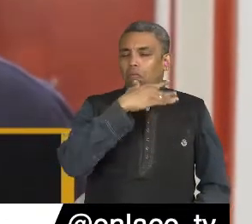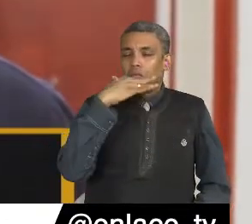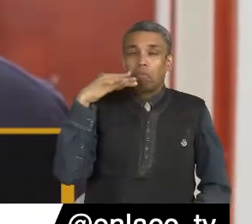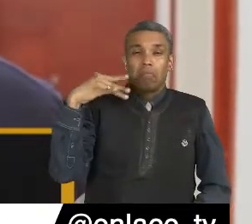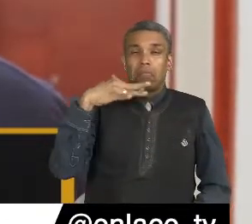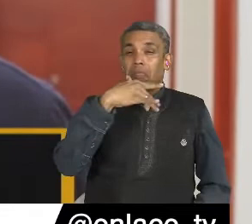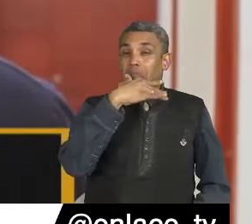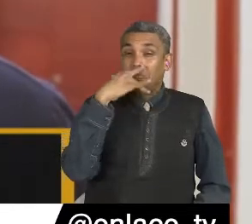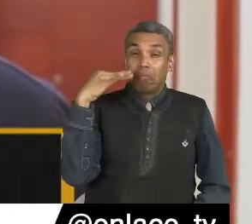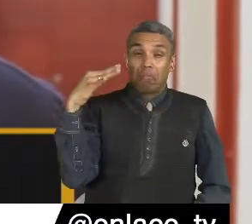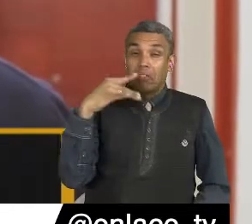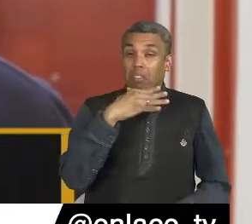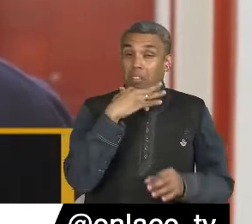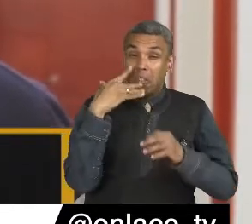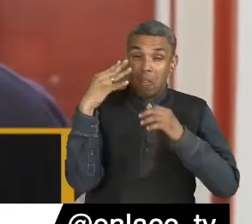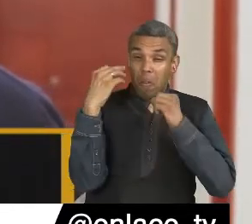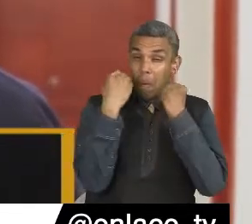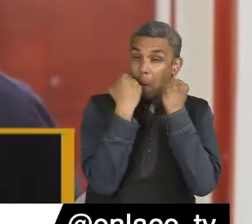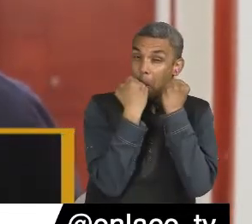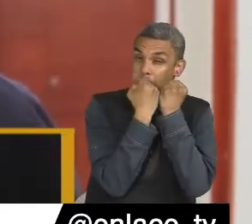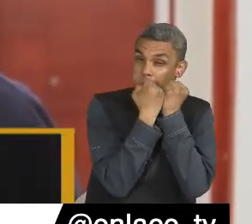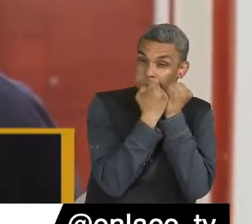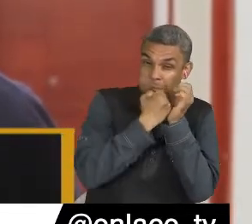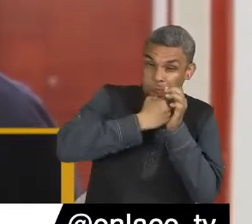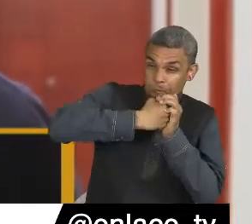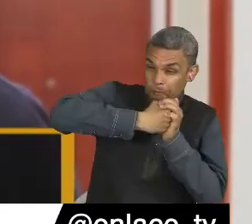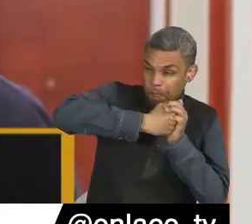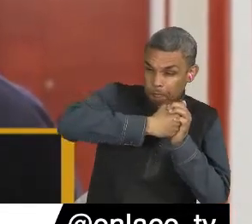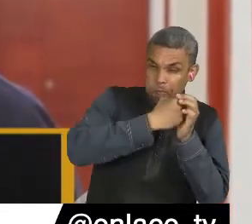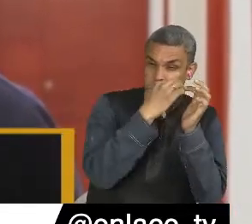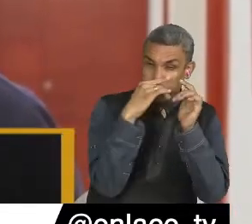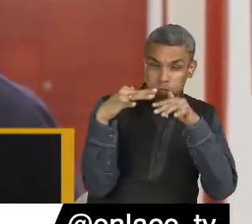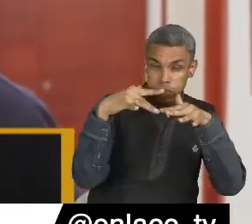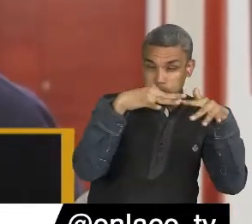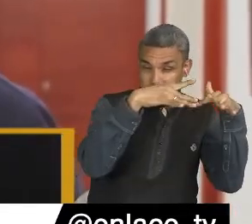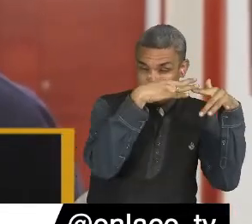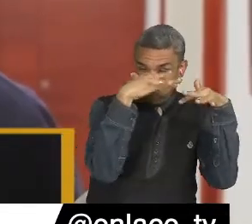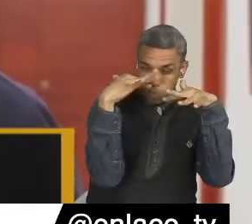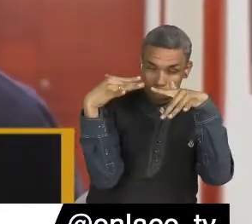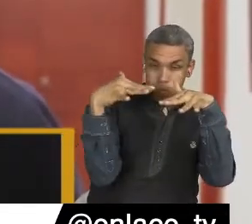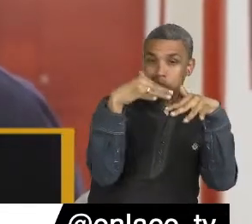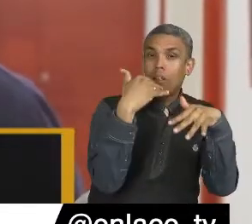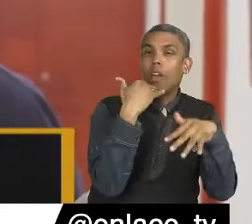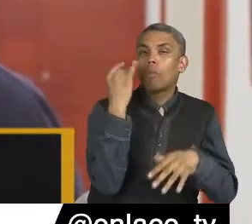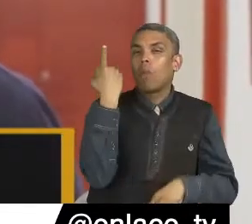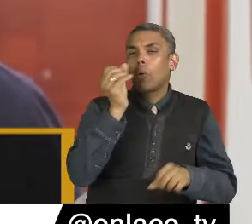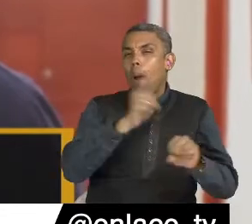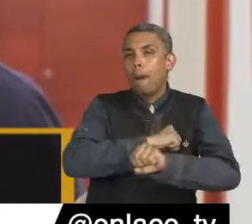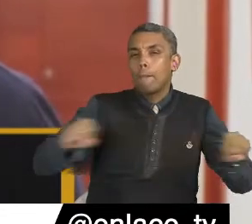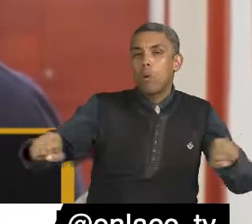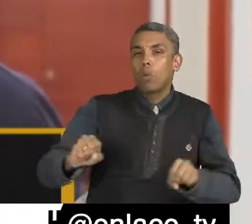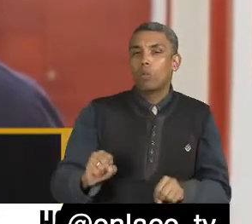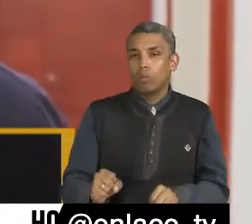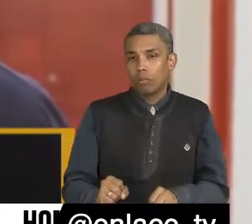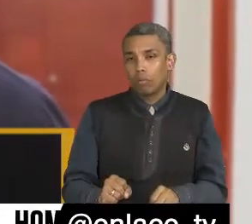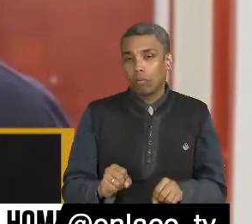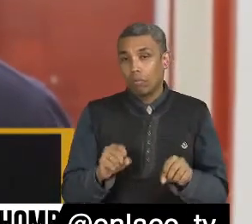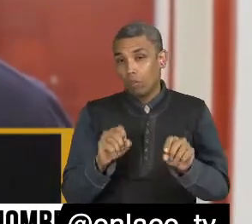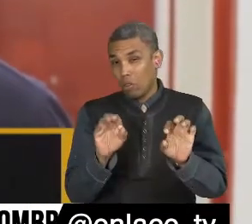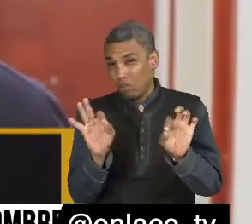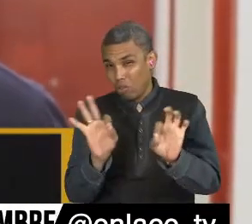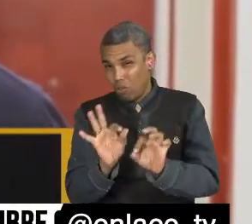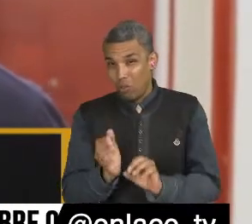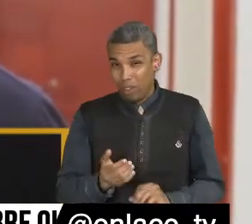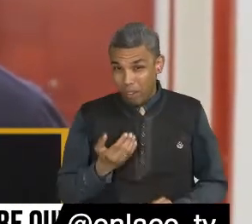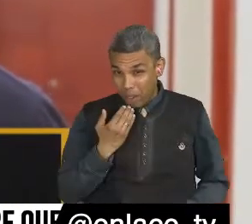vez, lo de los drenajes despejados es que si llega a seguir lloviendo, que es lo que nos está diciendo el IDEAM, no se